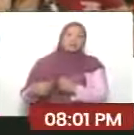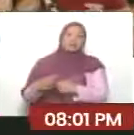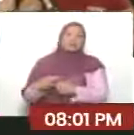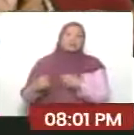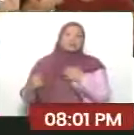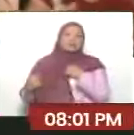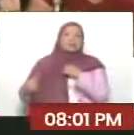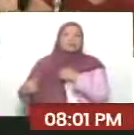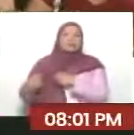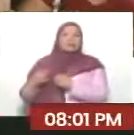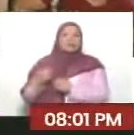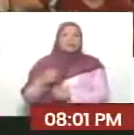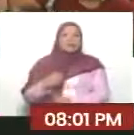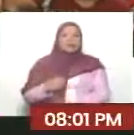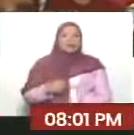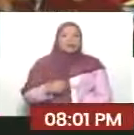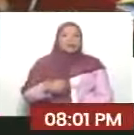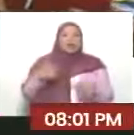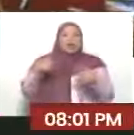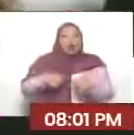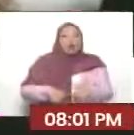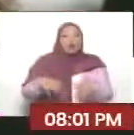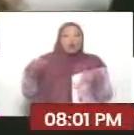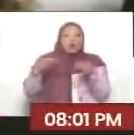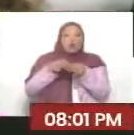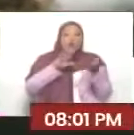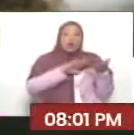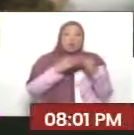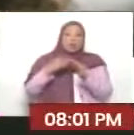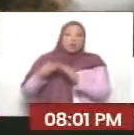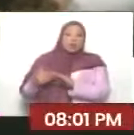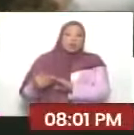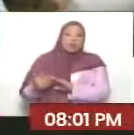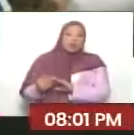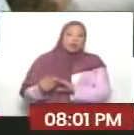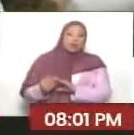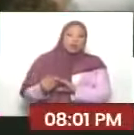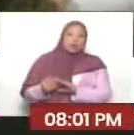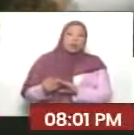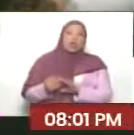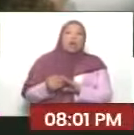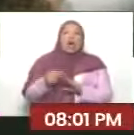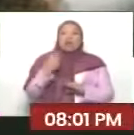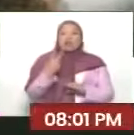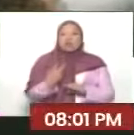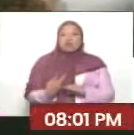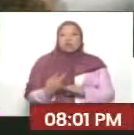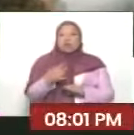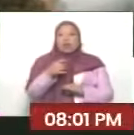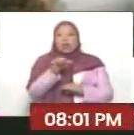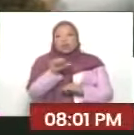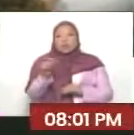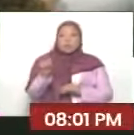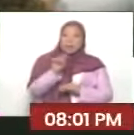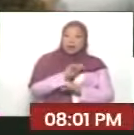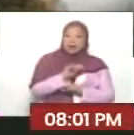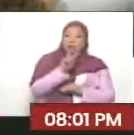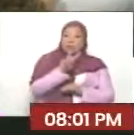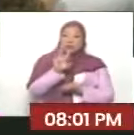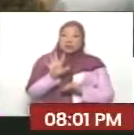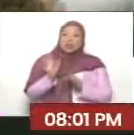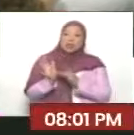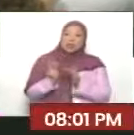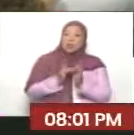Yo les decía hoy, presidente, en una reunión que tenía con las comunas, que aquí hay dos modelos y en la semana pasada, el 27 de